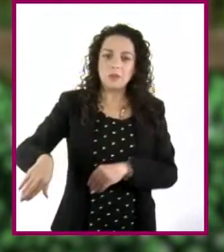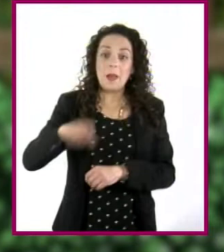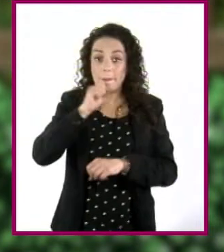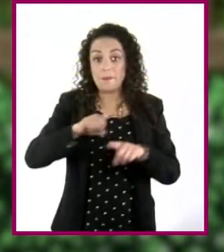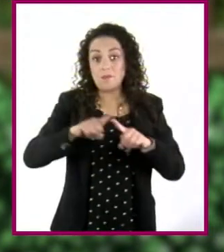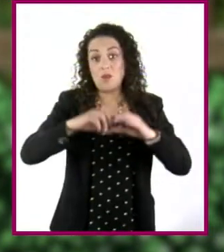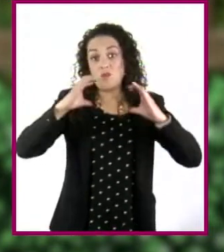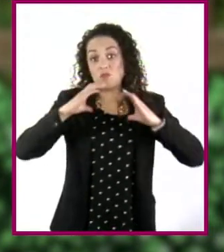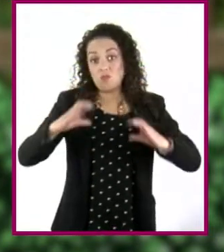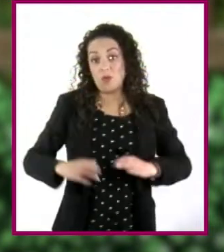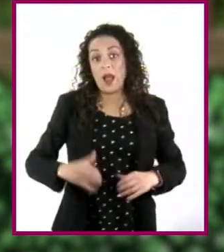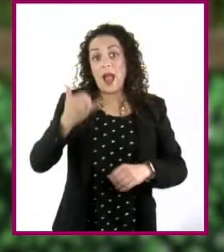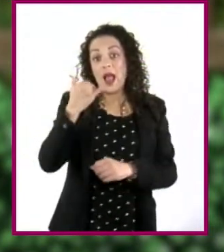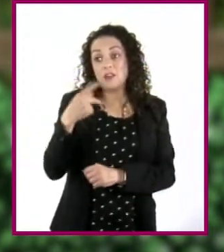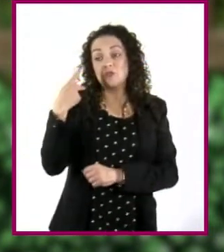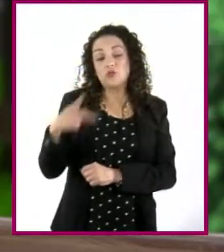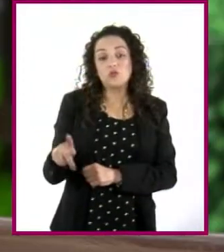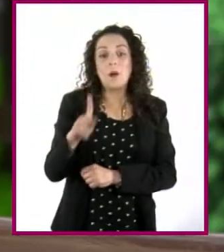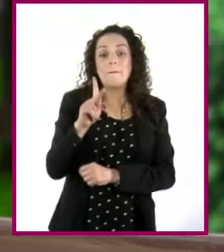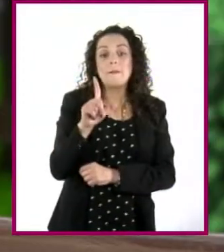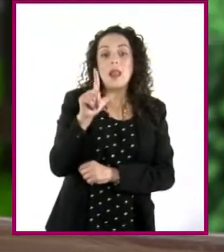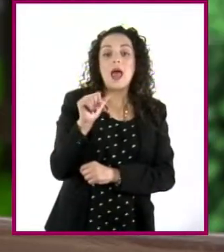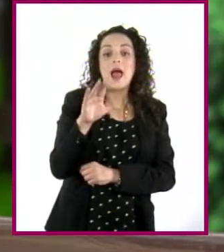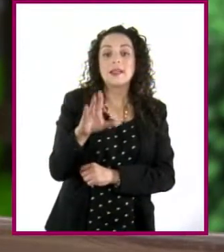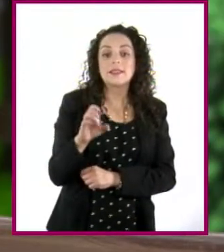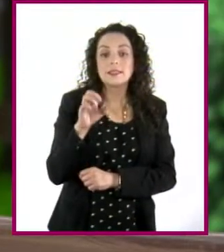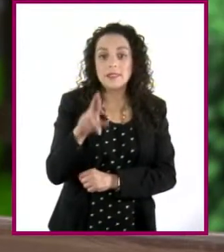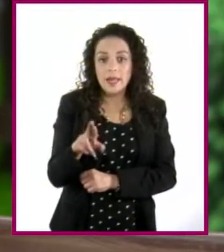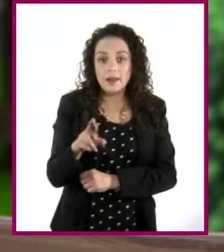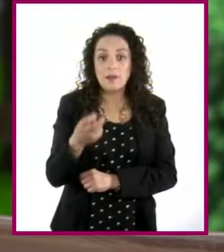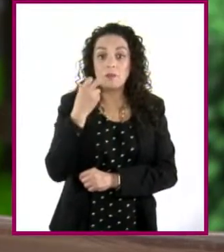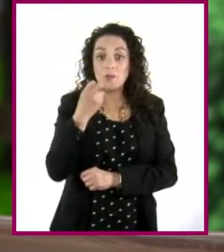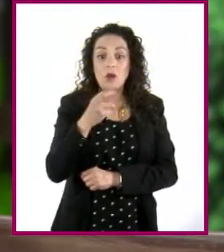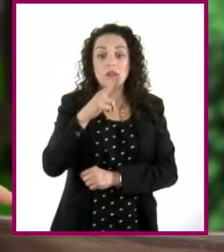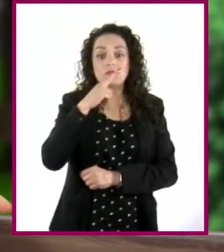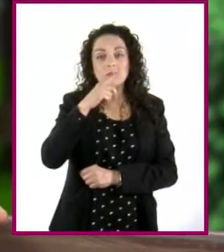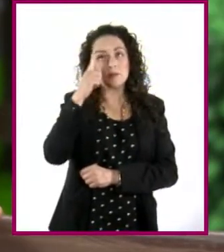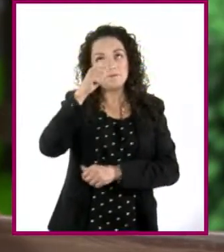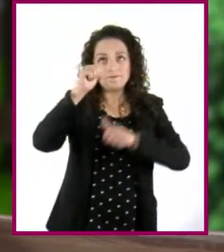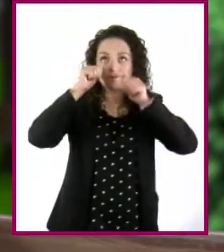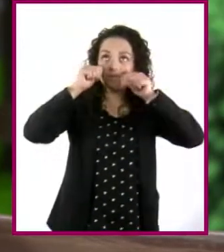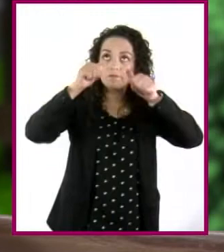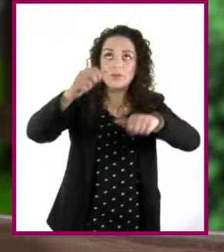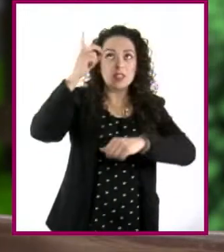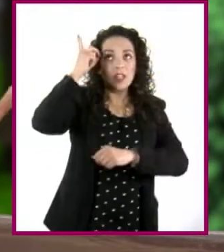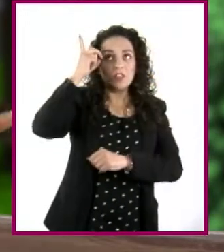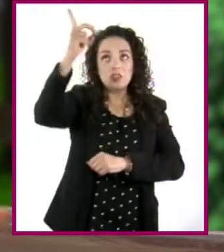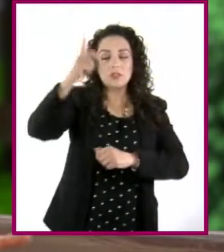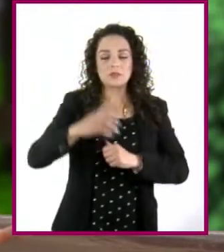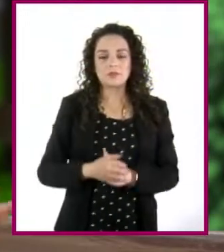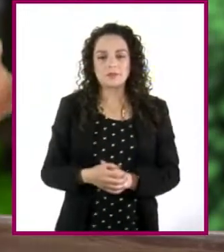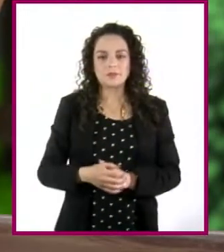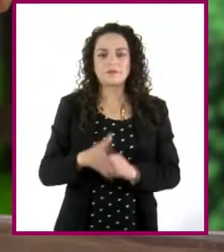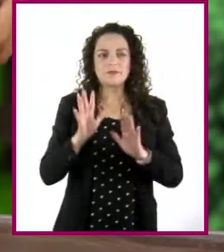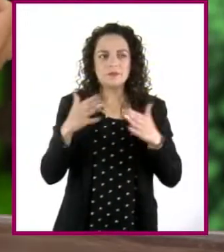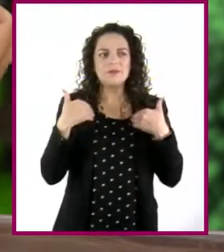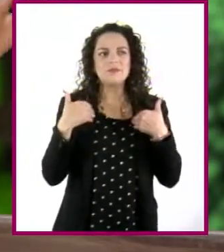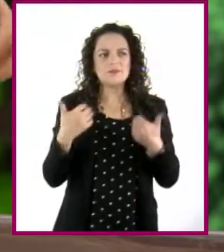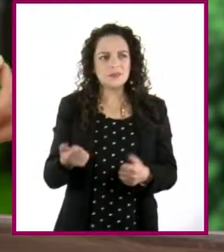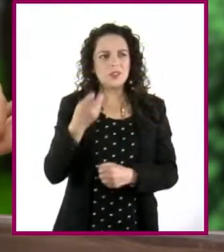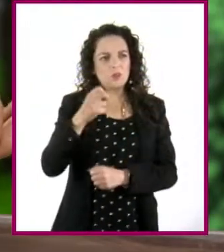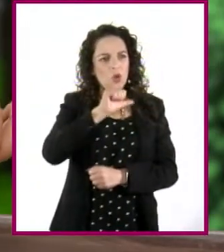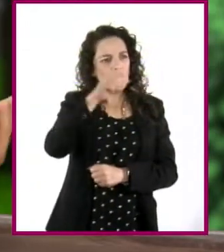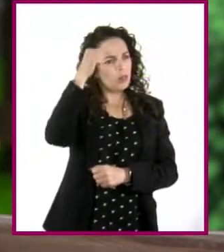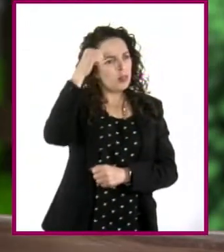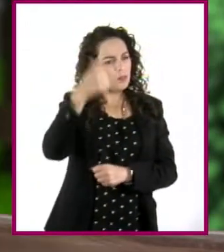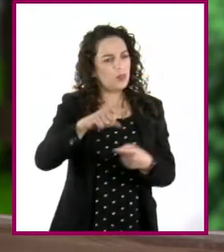ellos, no hay bien mayor que dedicarse a Dios. Eso explica mejor algunos otros pecados también. La avaricia, la gula y